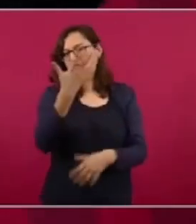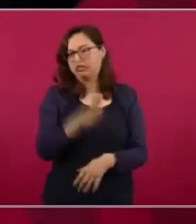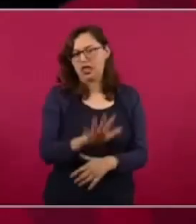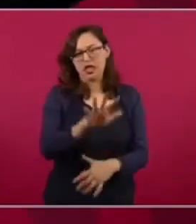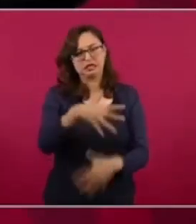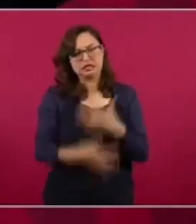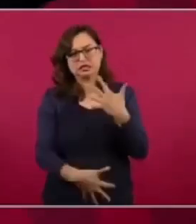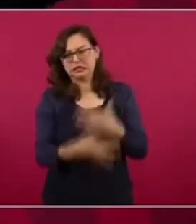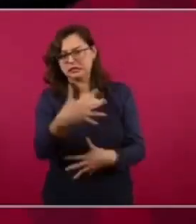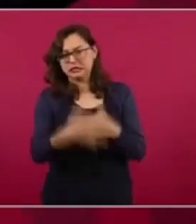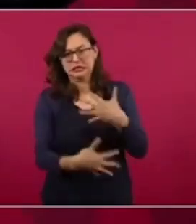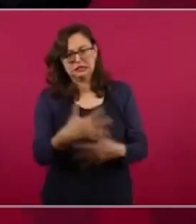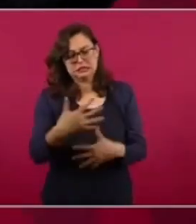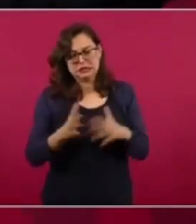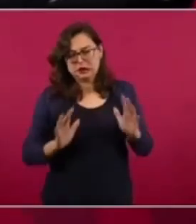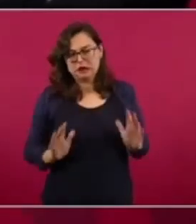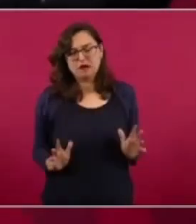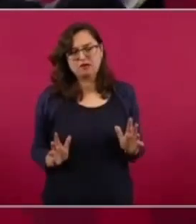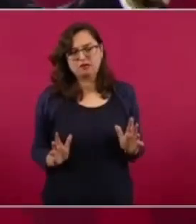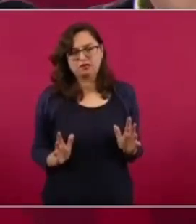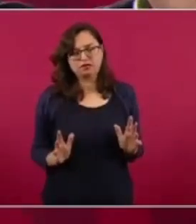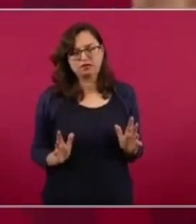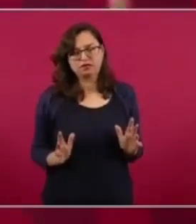los técnicos resuelvan